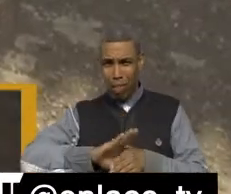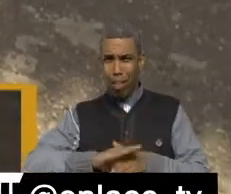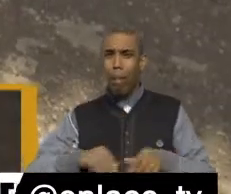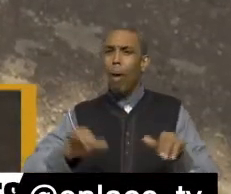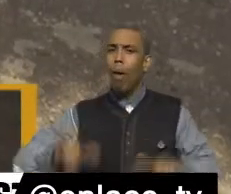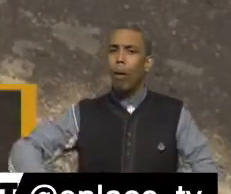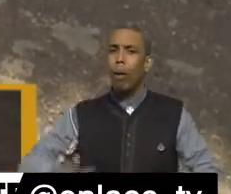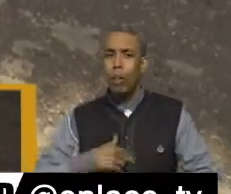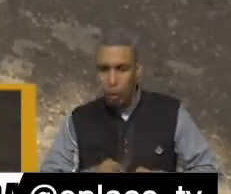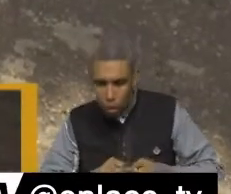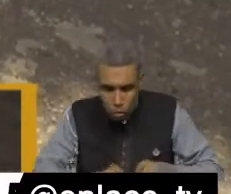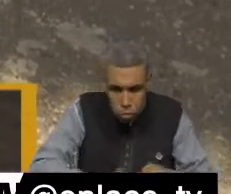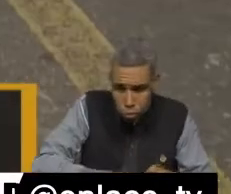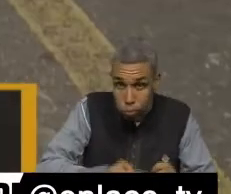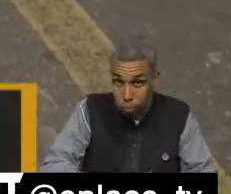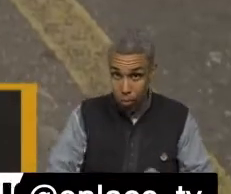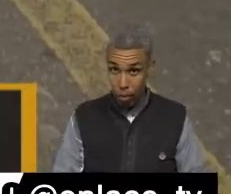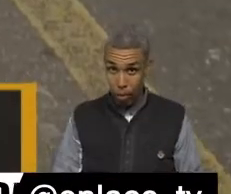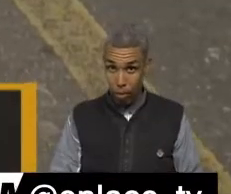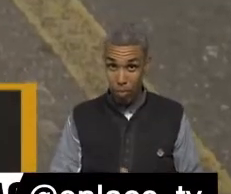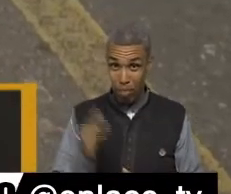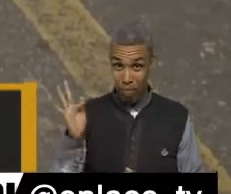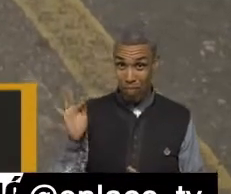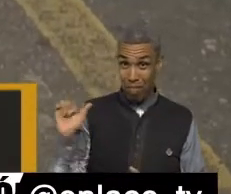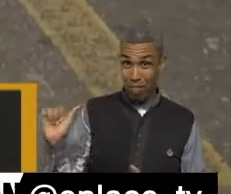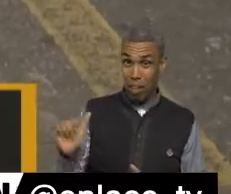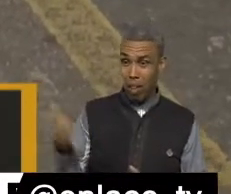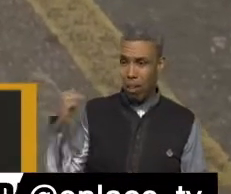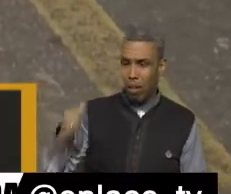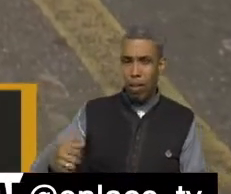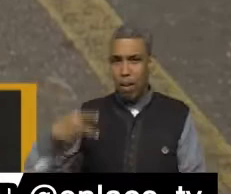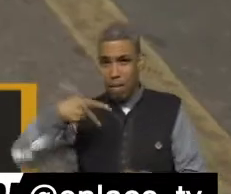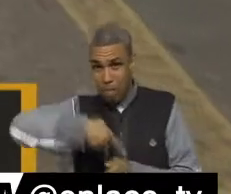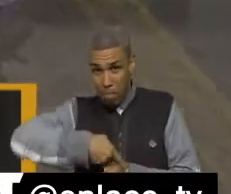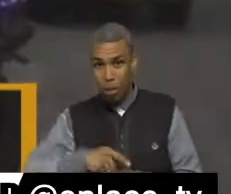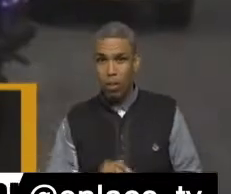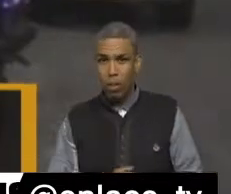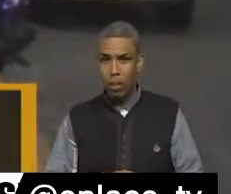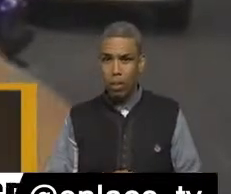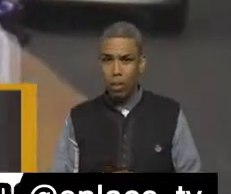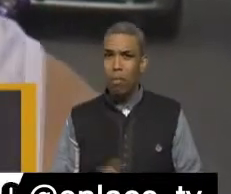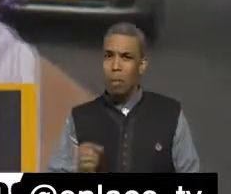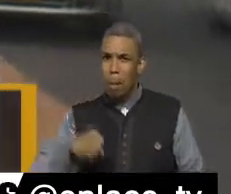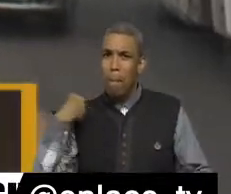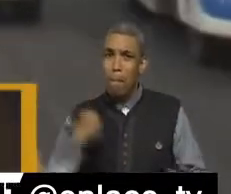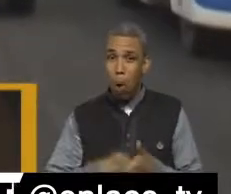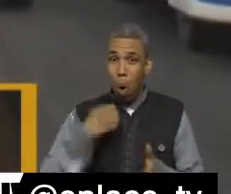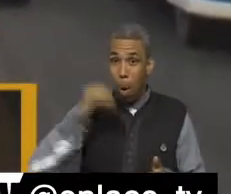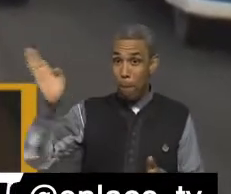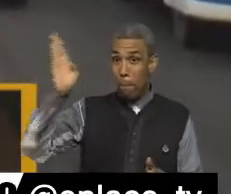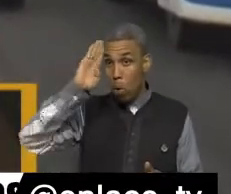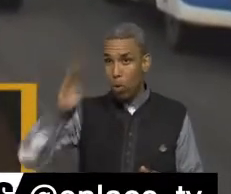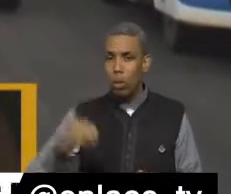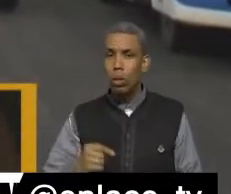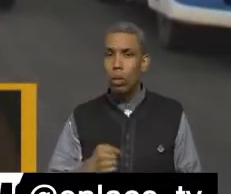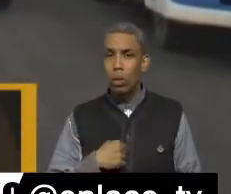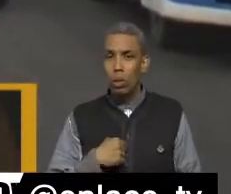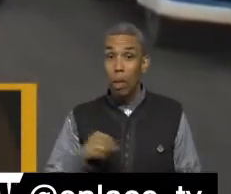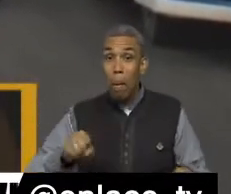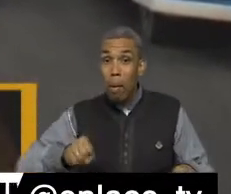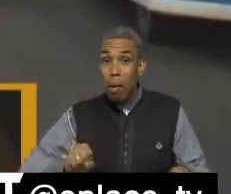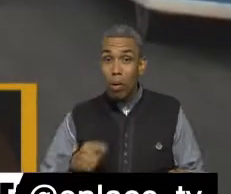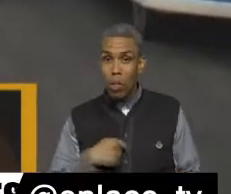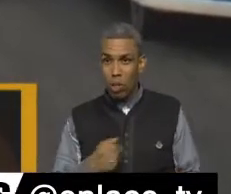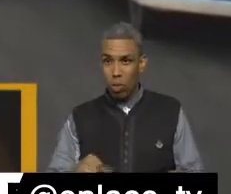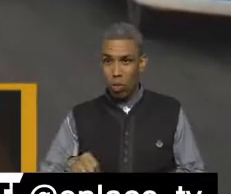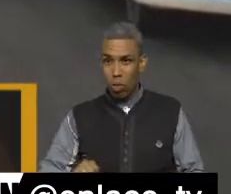su imprudencia dejó gravemente herida a su tía que se movilizaba con él en la motocicleta accidentada. El golpe lo recibí yo, no lo recibió directamente de la moto,